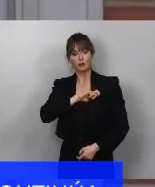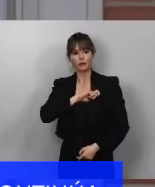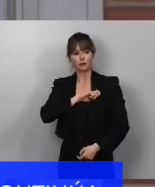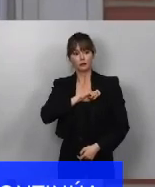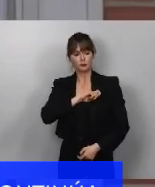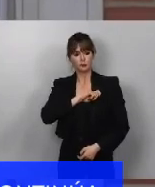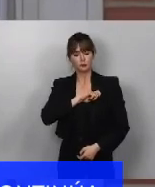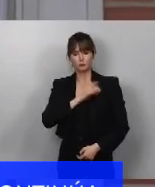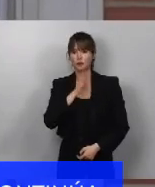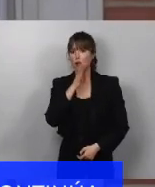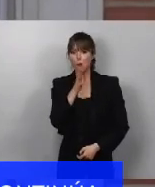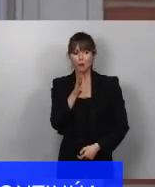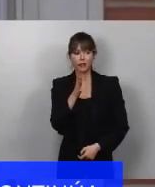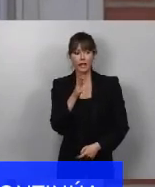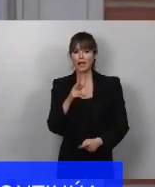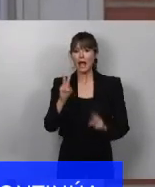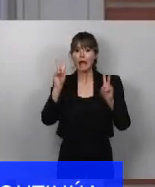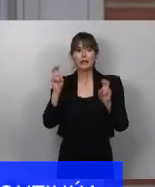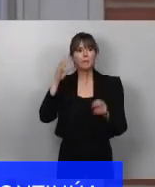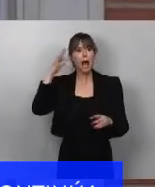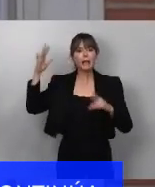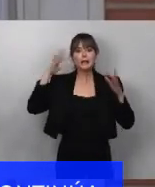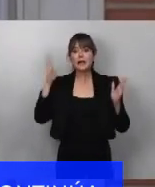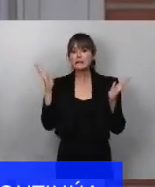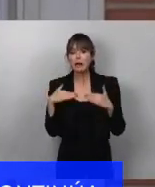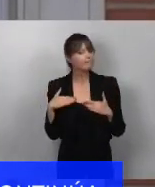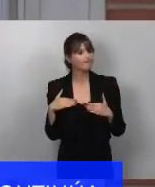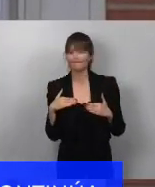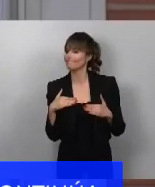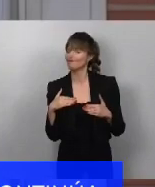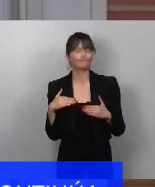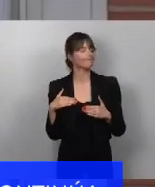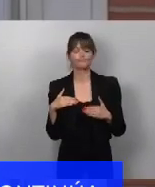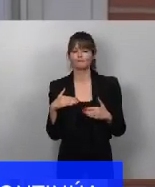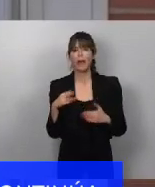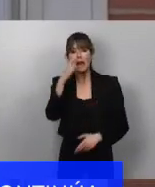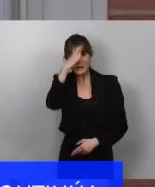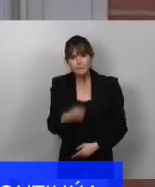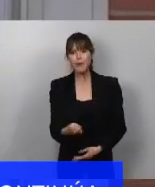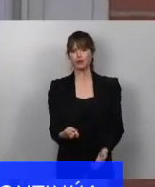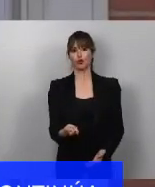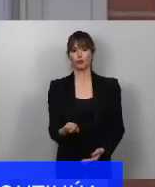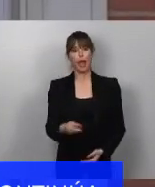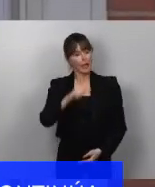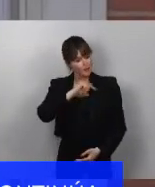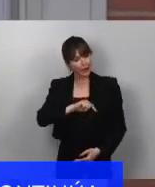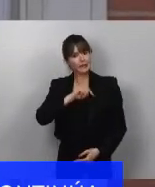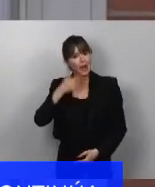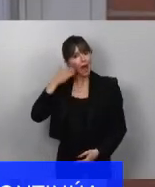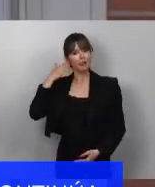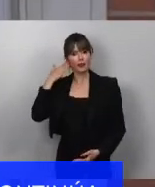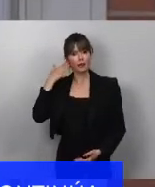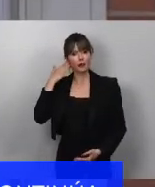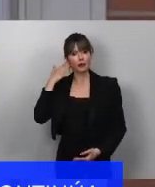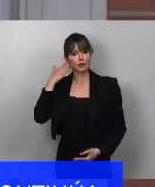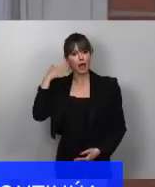condenándolo no es es una cuestión ideológica estamos hablando de respeto de dignidad de